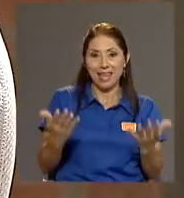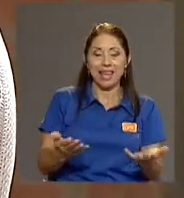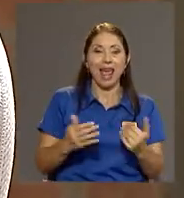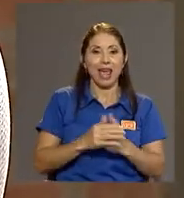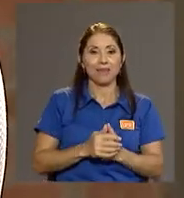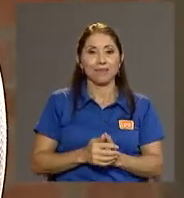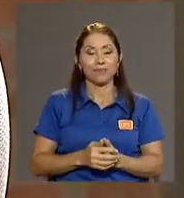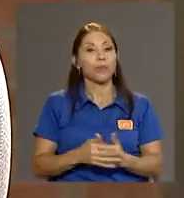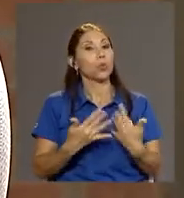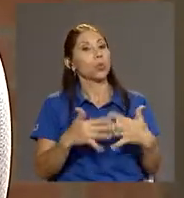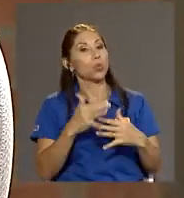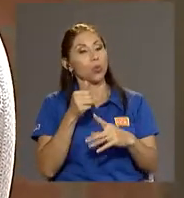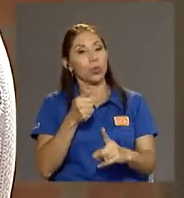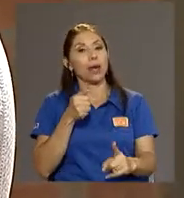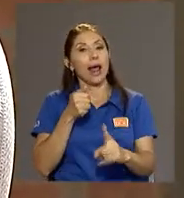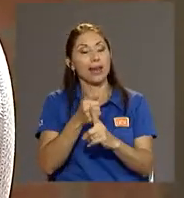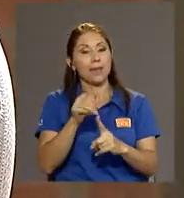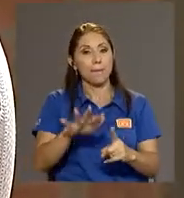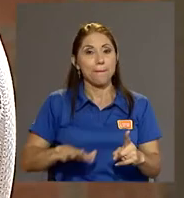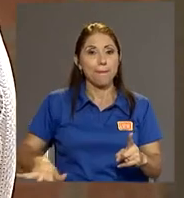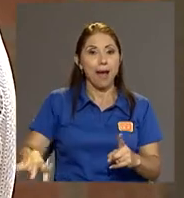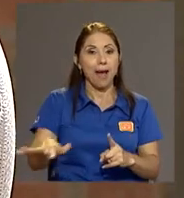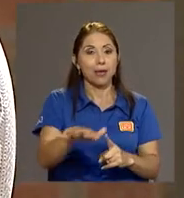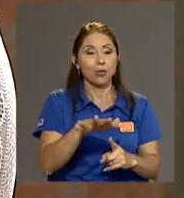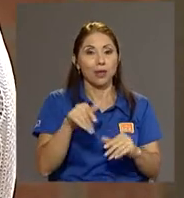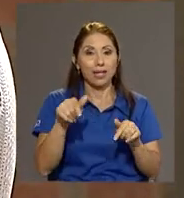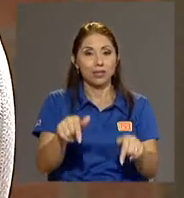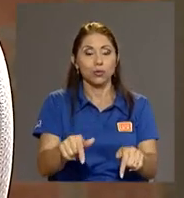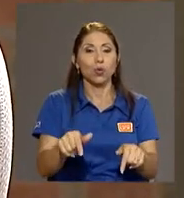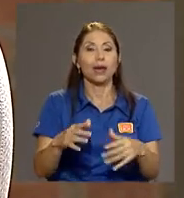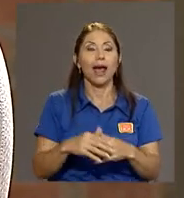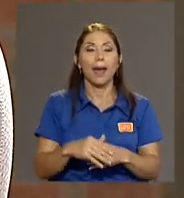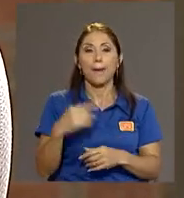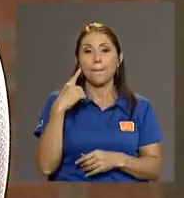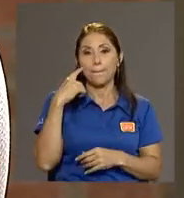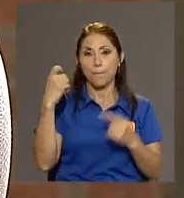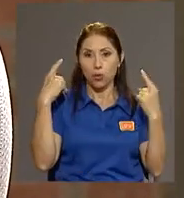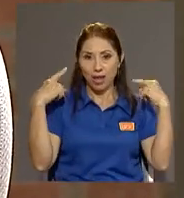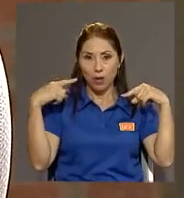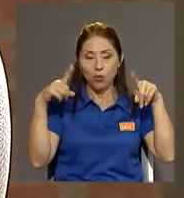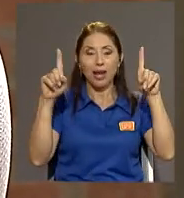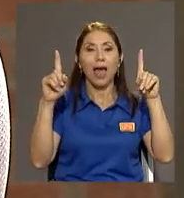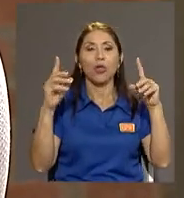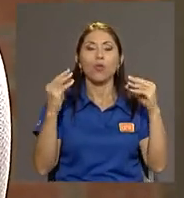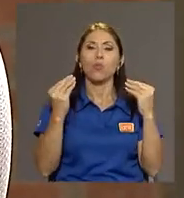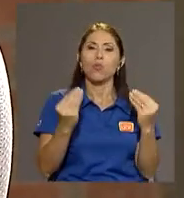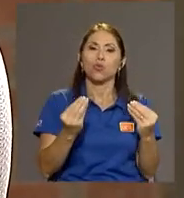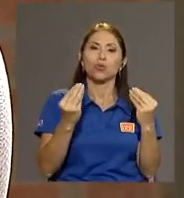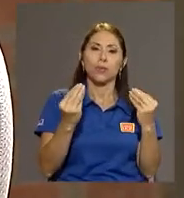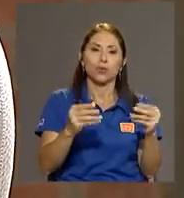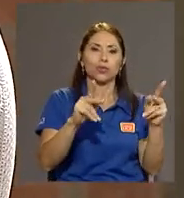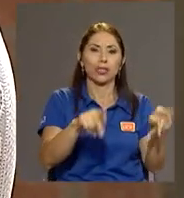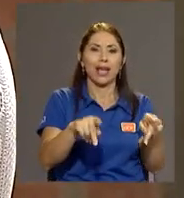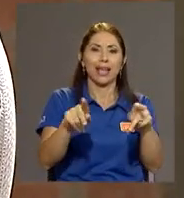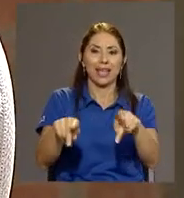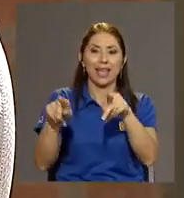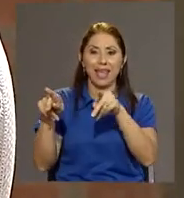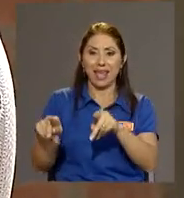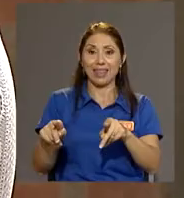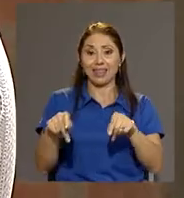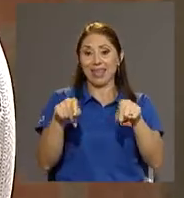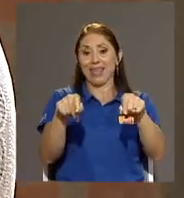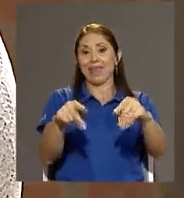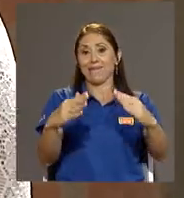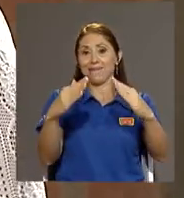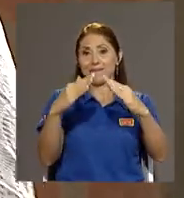gran impacto, claro, en la zona, porque ha logrado que mucha gente de la zona